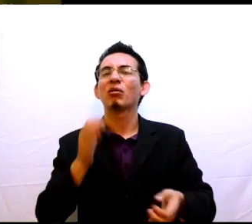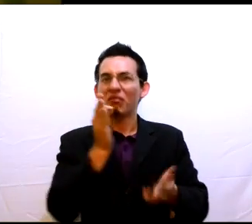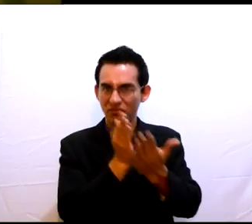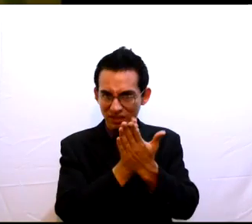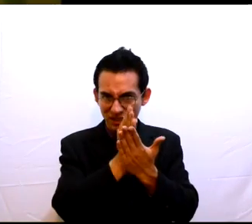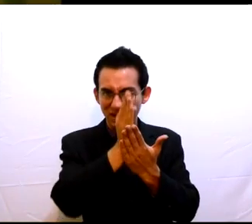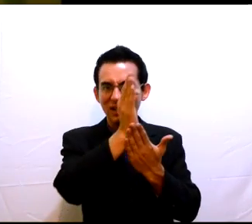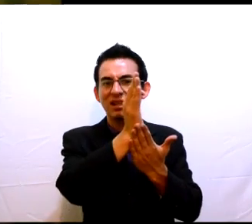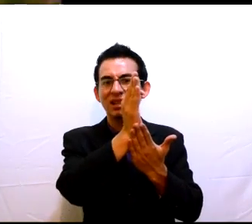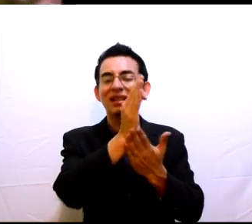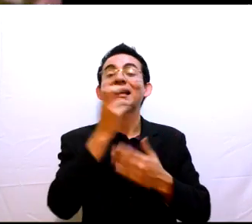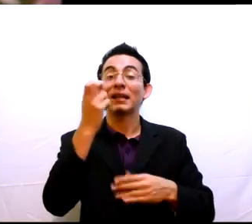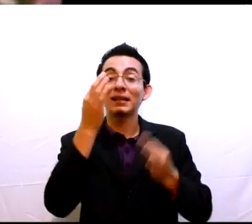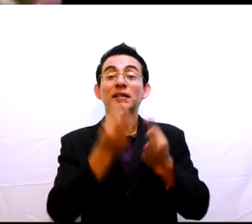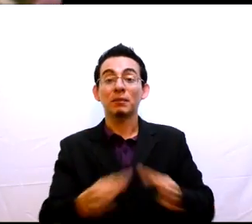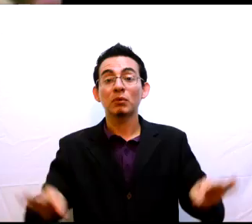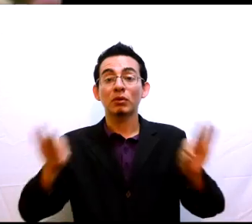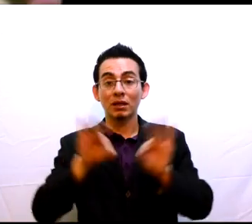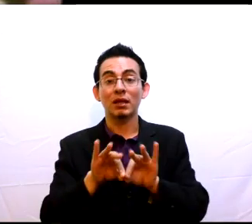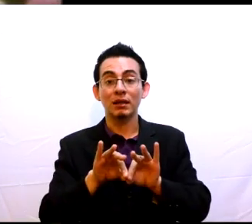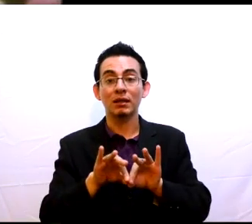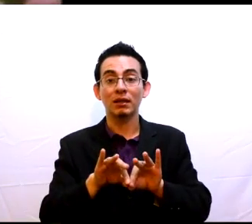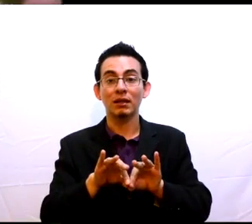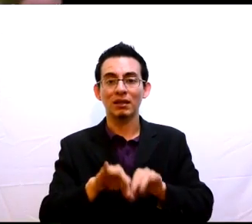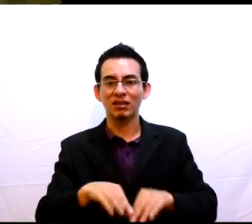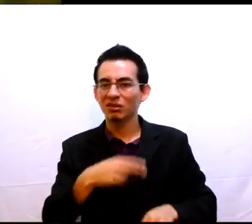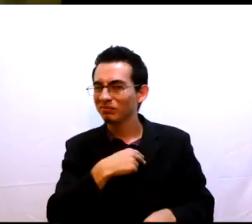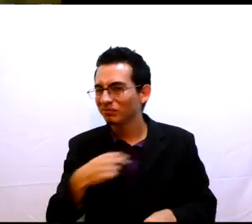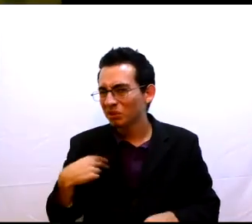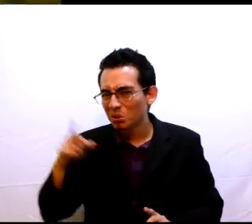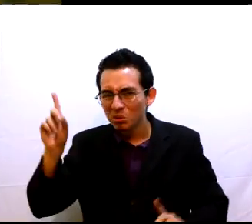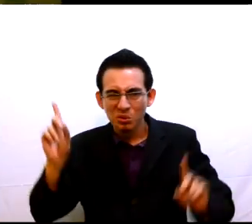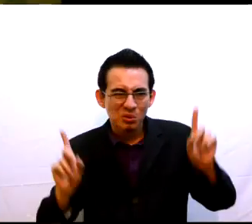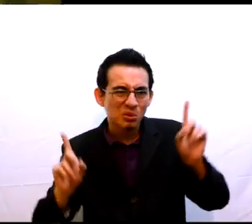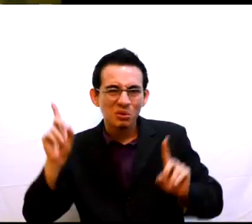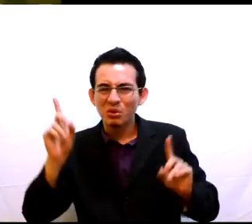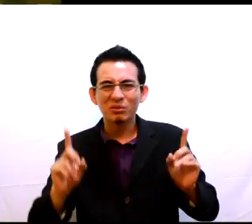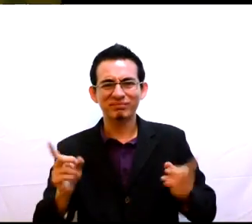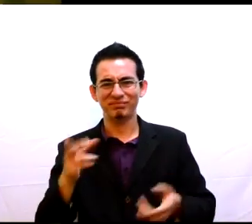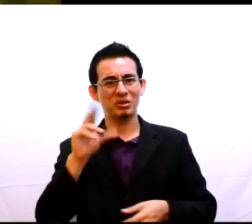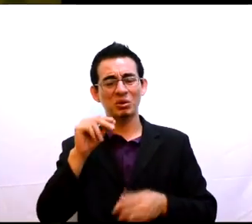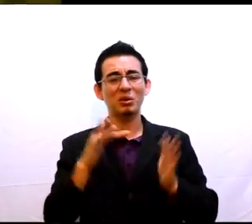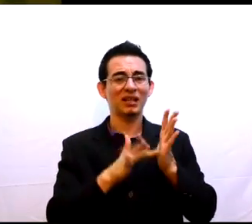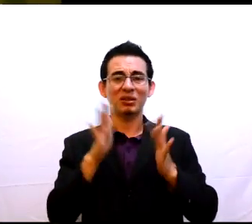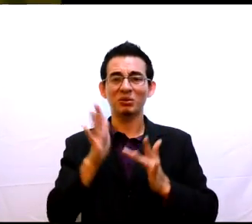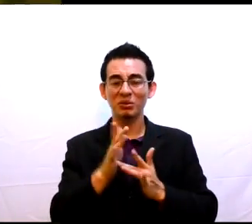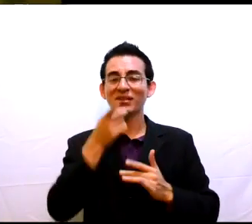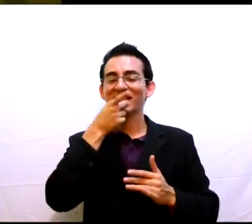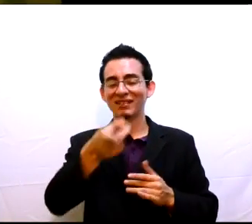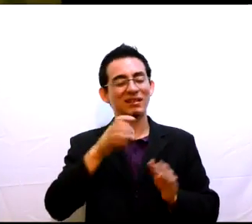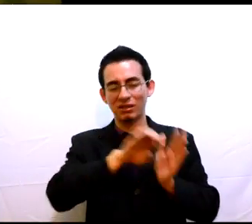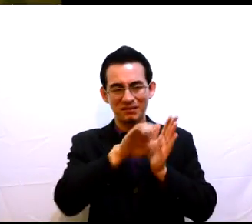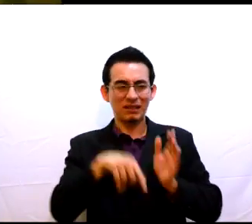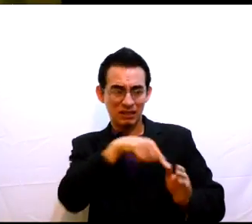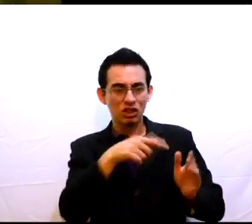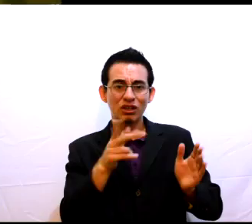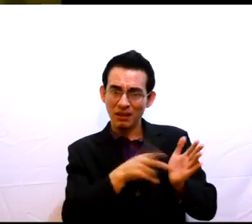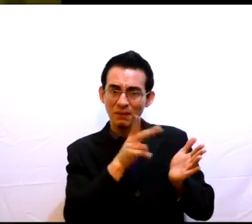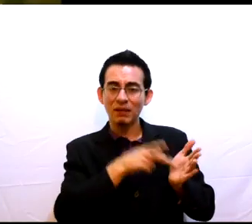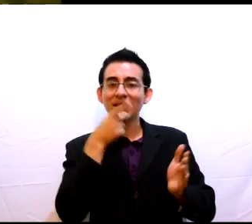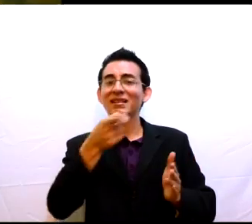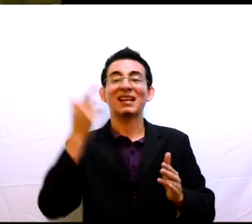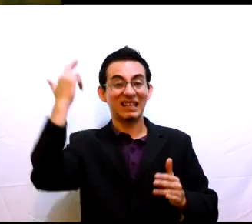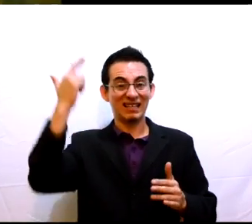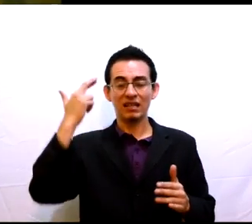que dijo jesús en esta historia que todos hemos oído entonces el rey dirá a los de su derecha bendicen venid benditos de mi padre